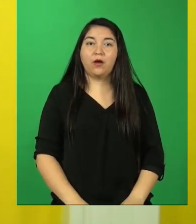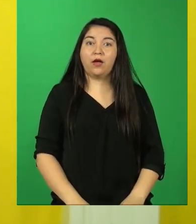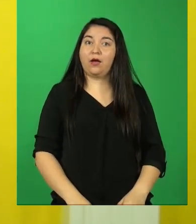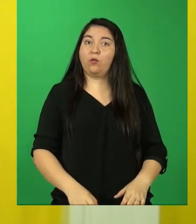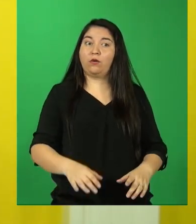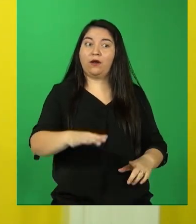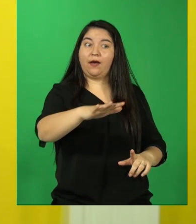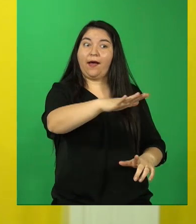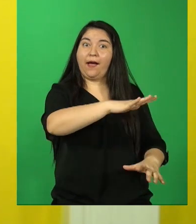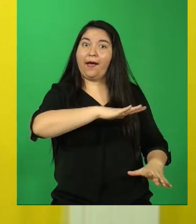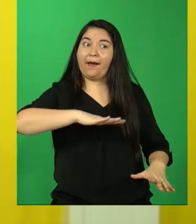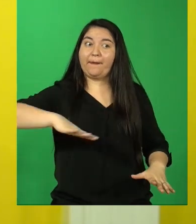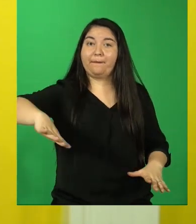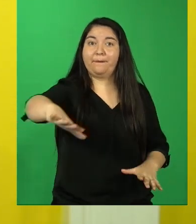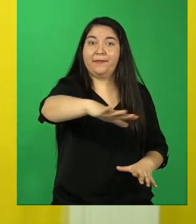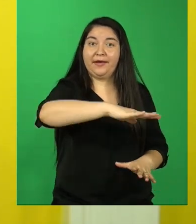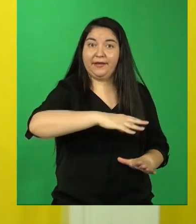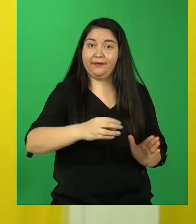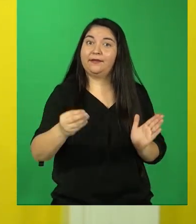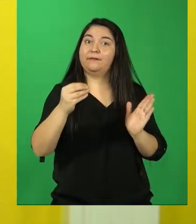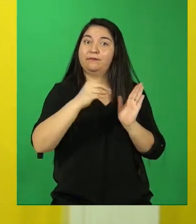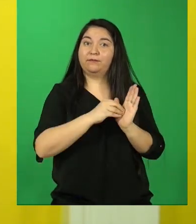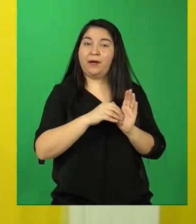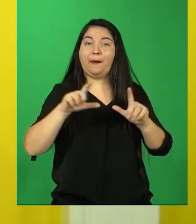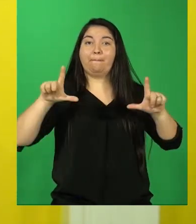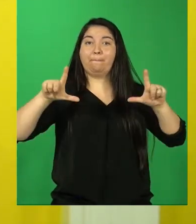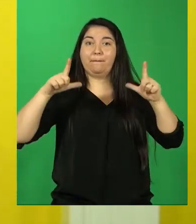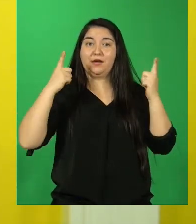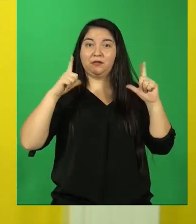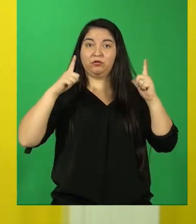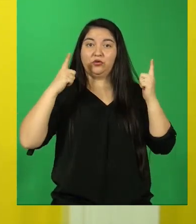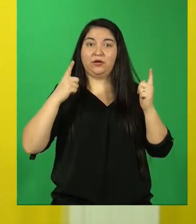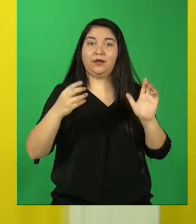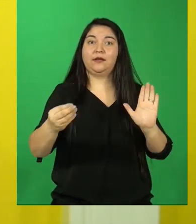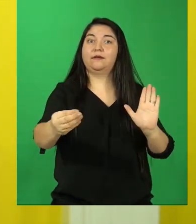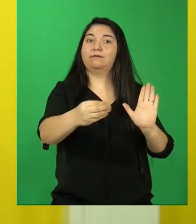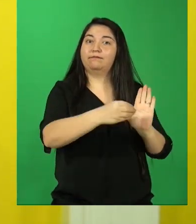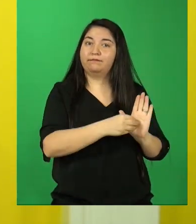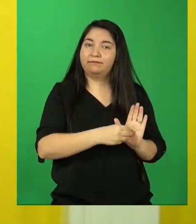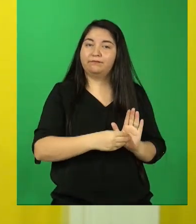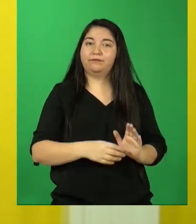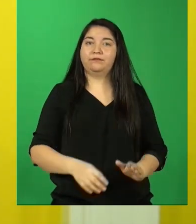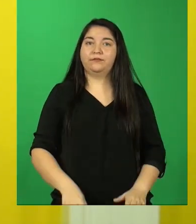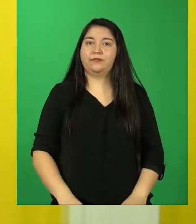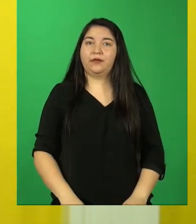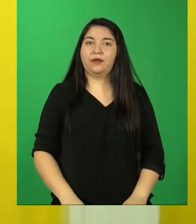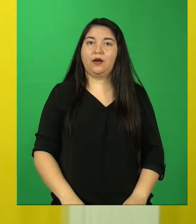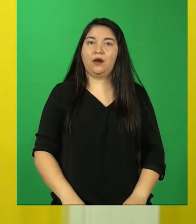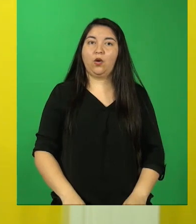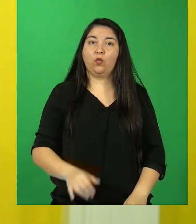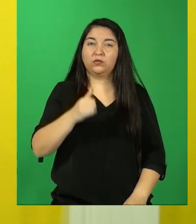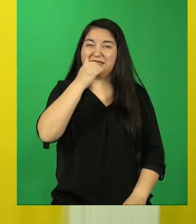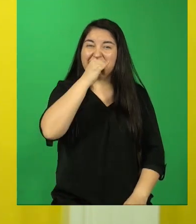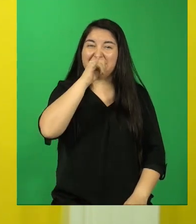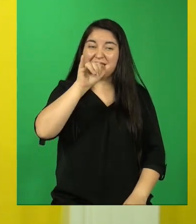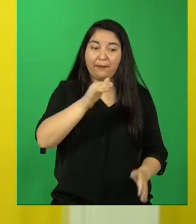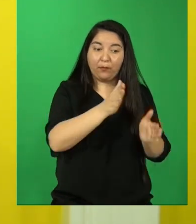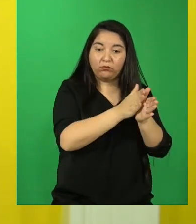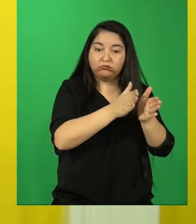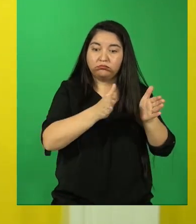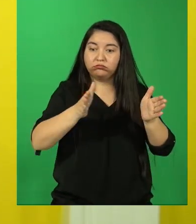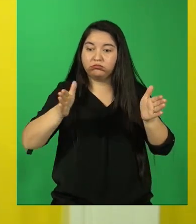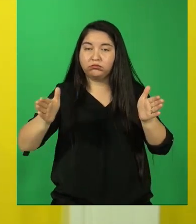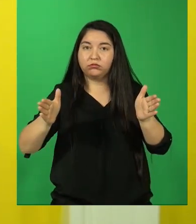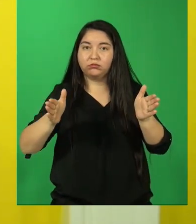ambiente, tiene que tener personajes, un tiempo y la